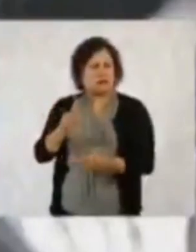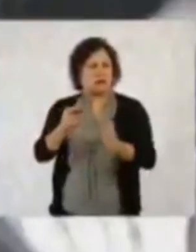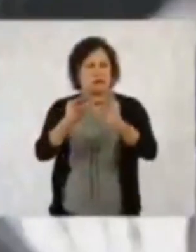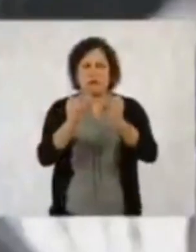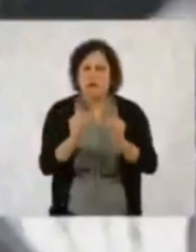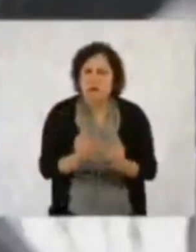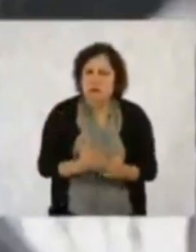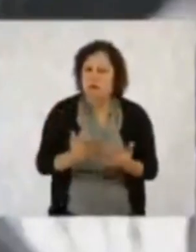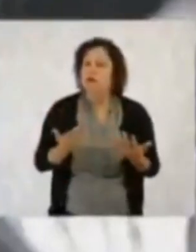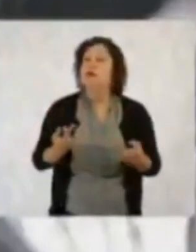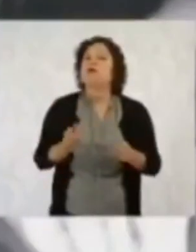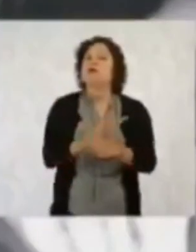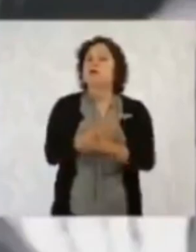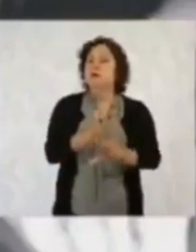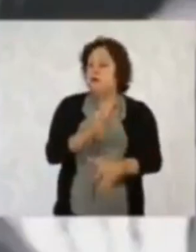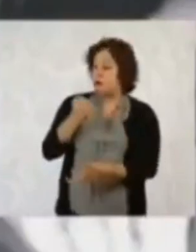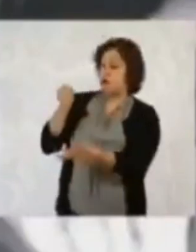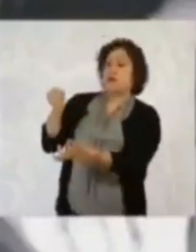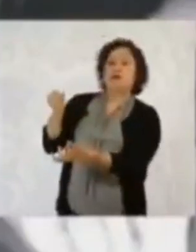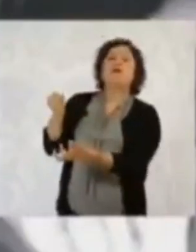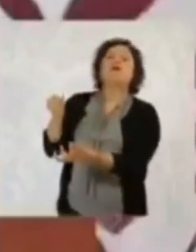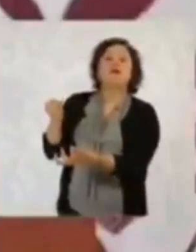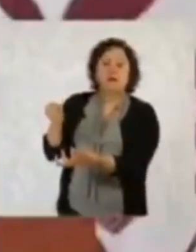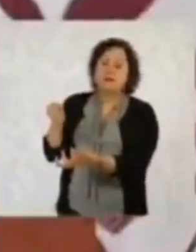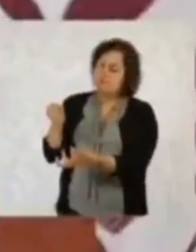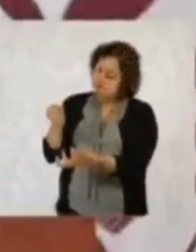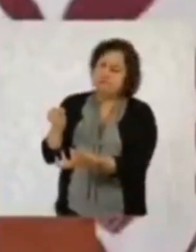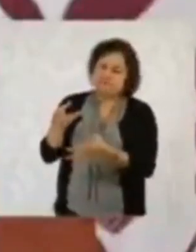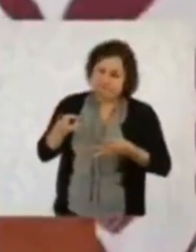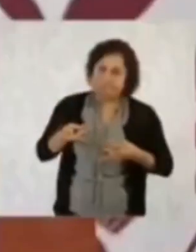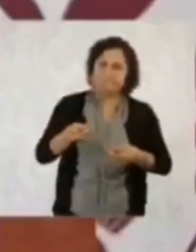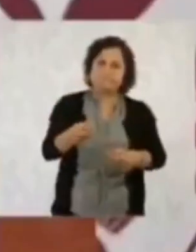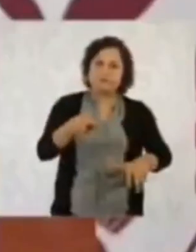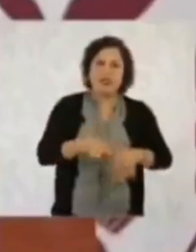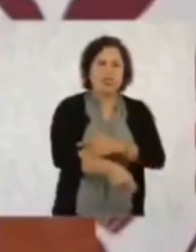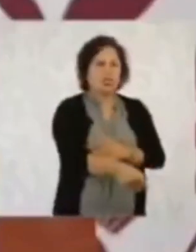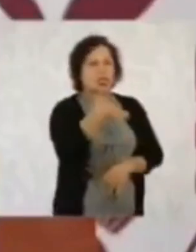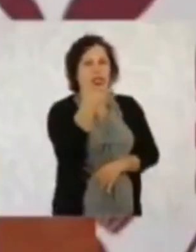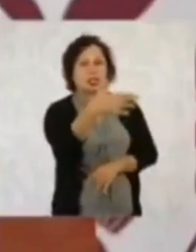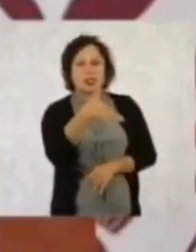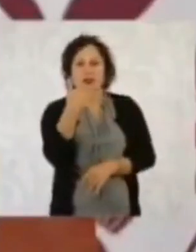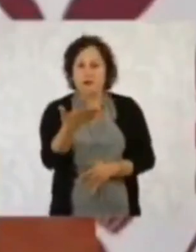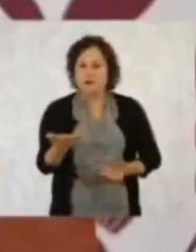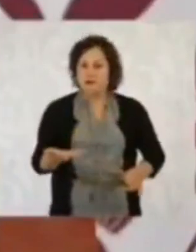¿En qué se fue el recurso? Pues en una buena parte en la corrupción. Y corrupción